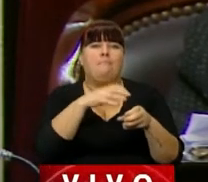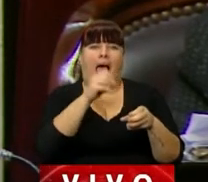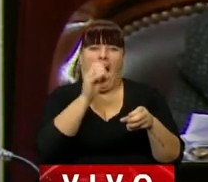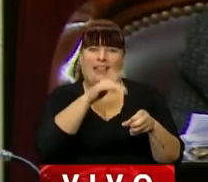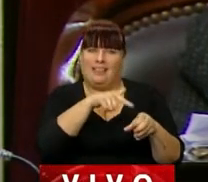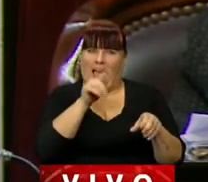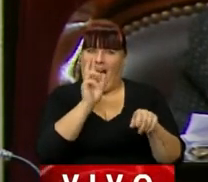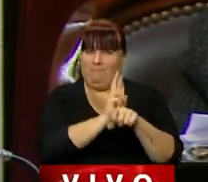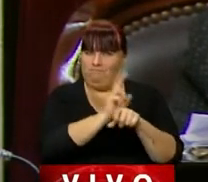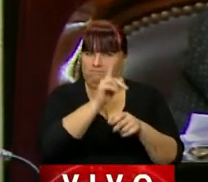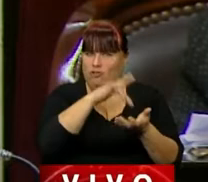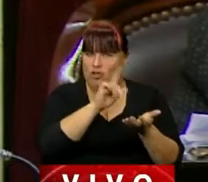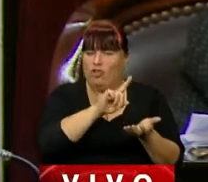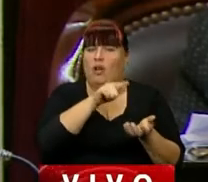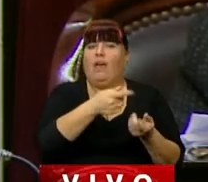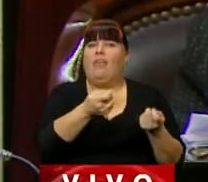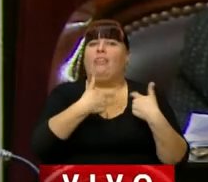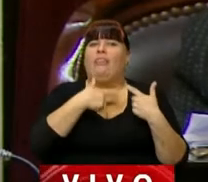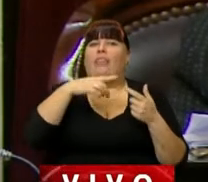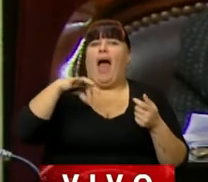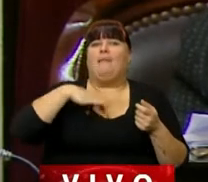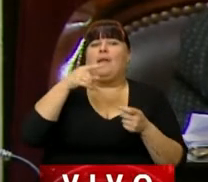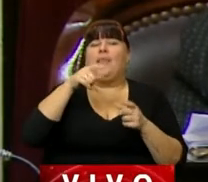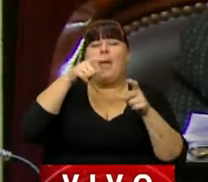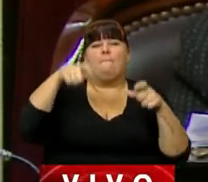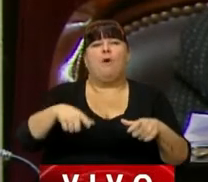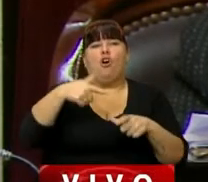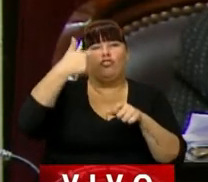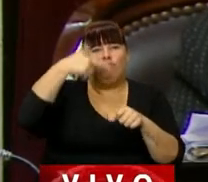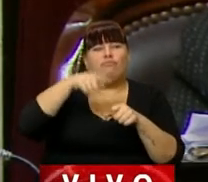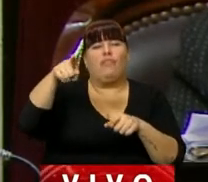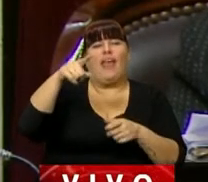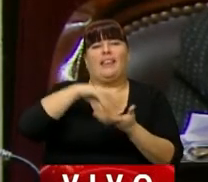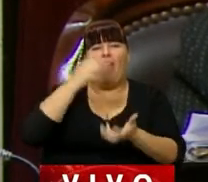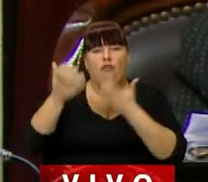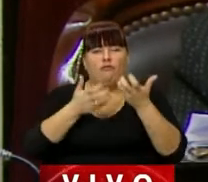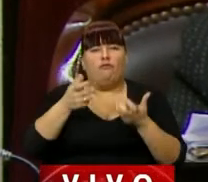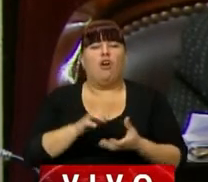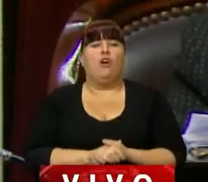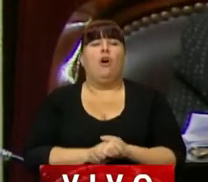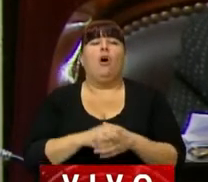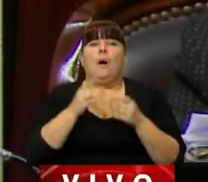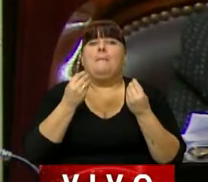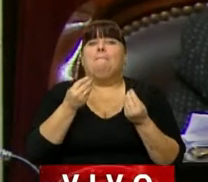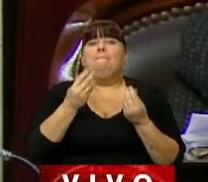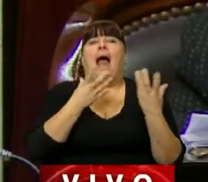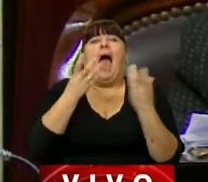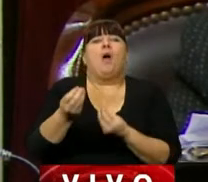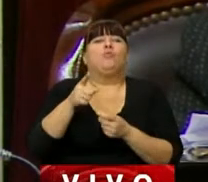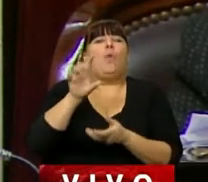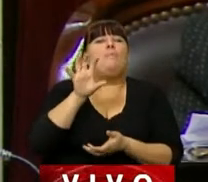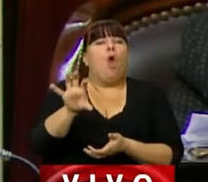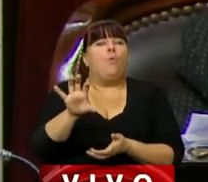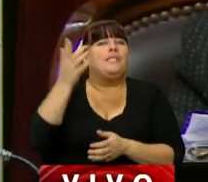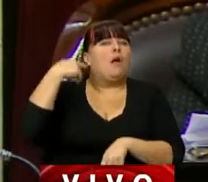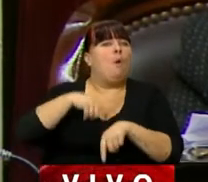de otorgarnos esas regalías de los pozos offshore de las cuencas fueguinas, justamente para contribuir a una